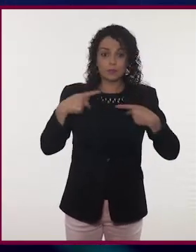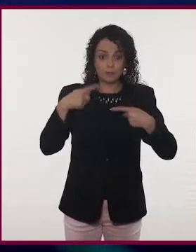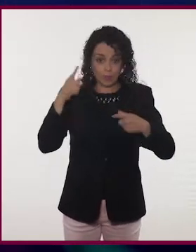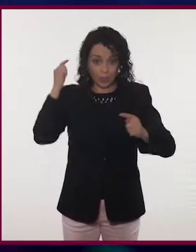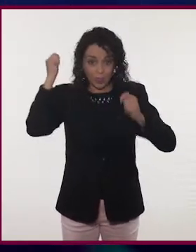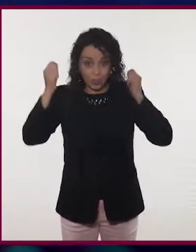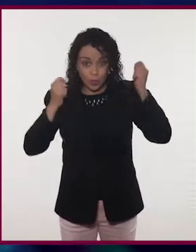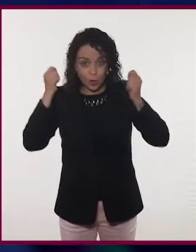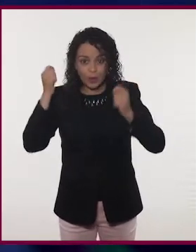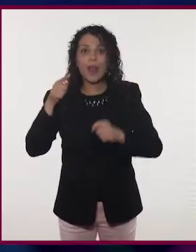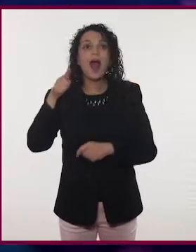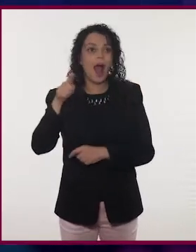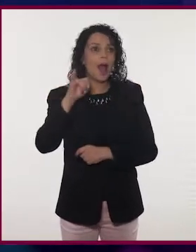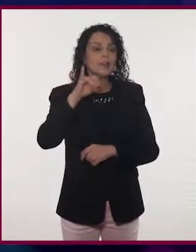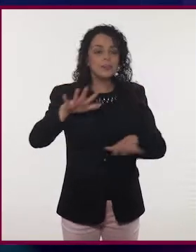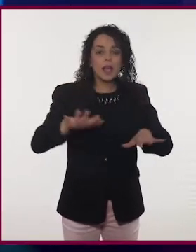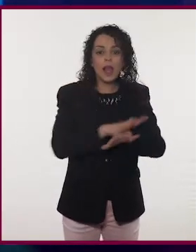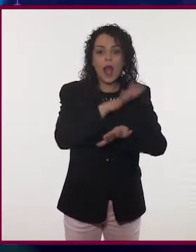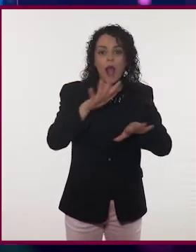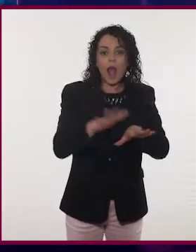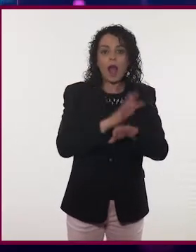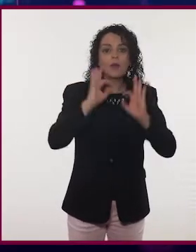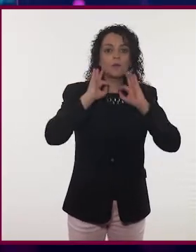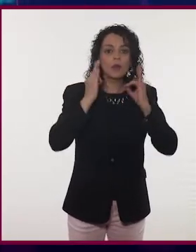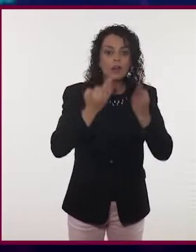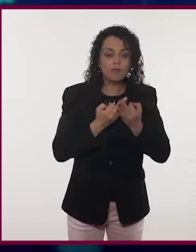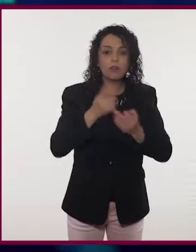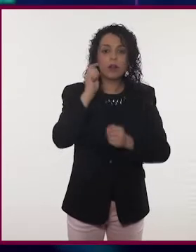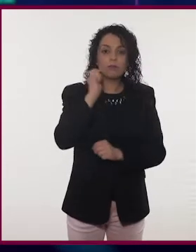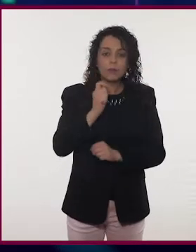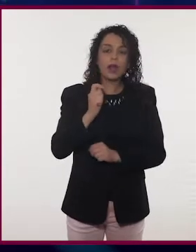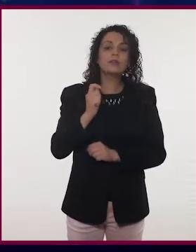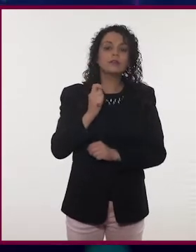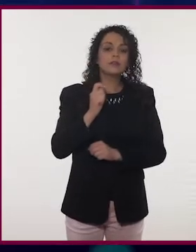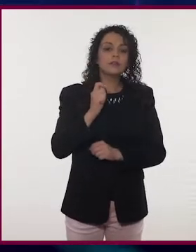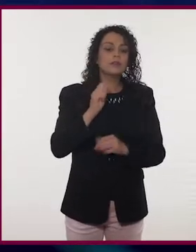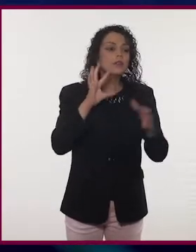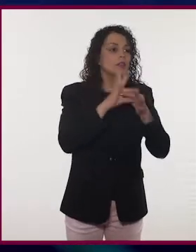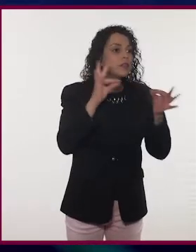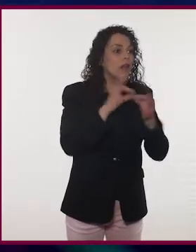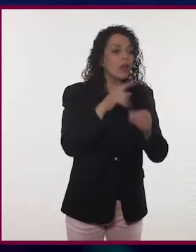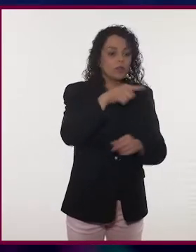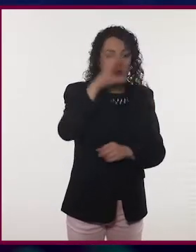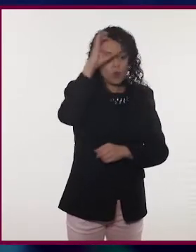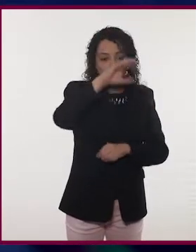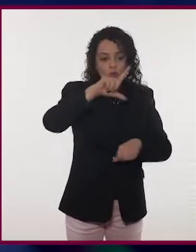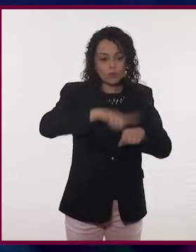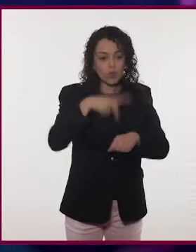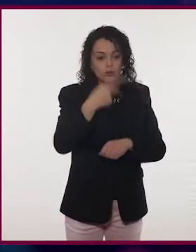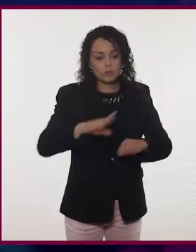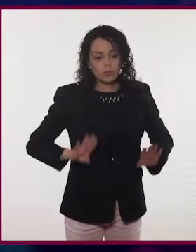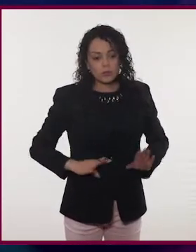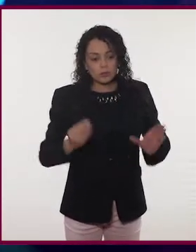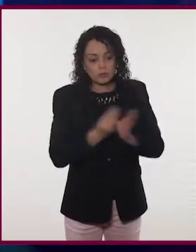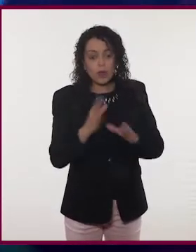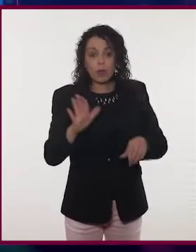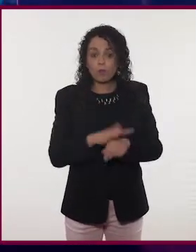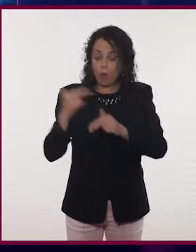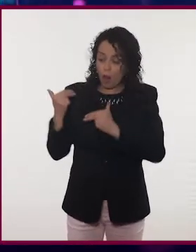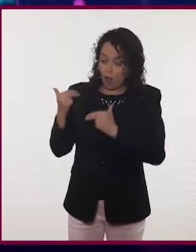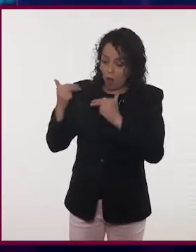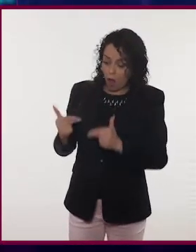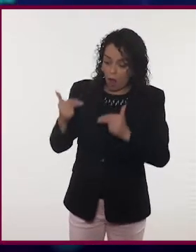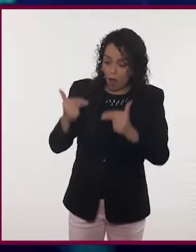generaciones que transforman el conocimiento de sus padres, de sus abuelos, para poder expresárselo al